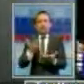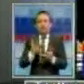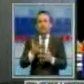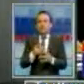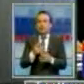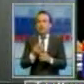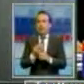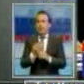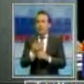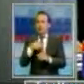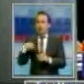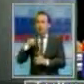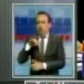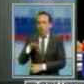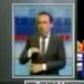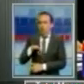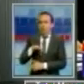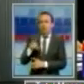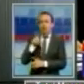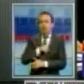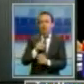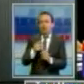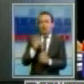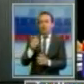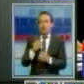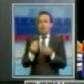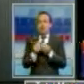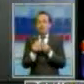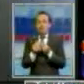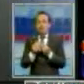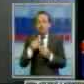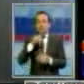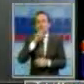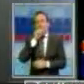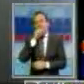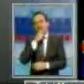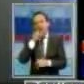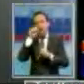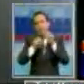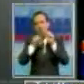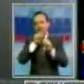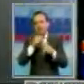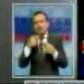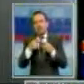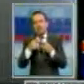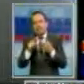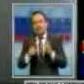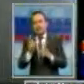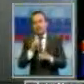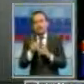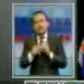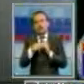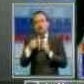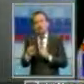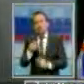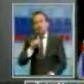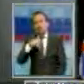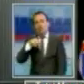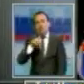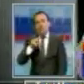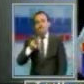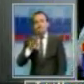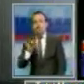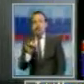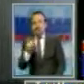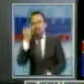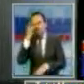entonces los llamados coroneles? Bueno, aquí ya no van quedando muchos coroneles, porque digámoslo al tiro que Pablo Queiroz no sigue, Jovino no va por motivo de salud